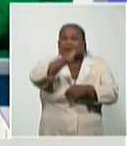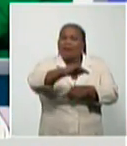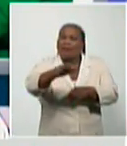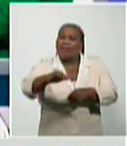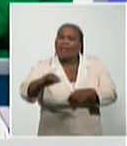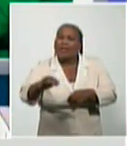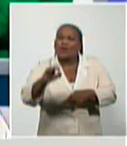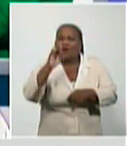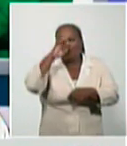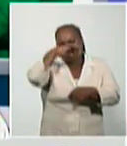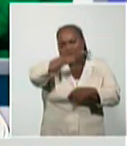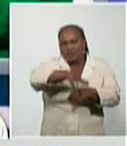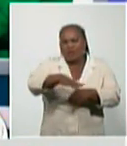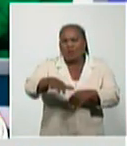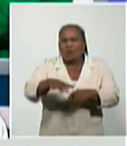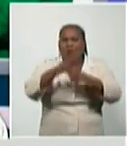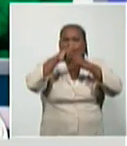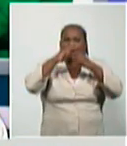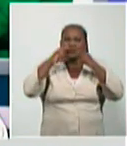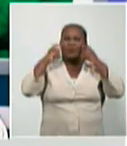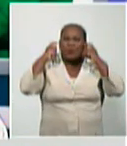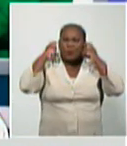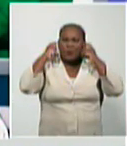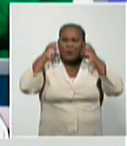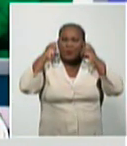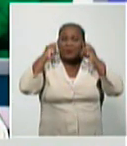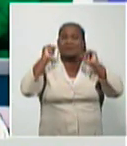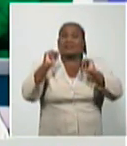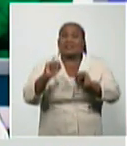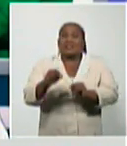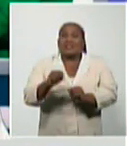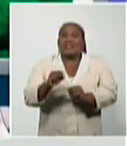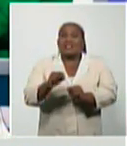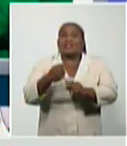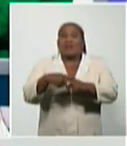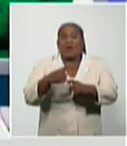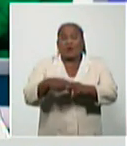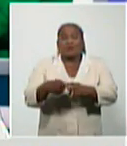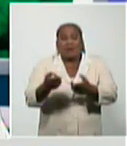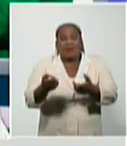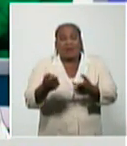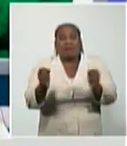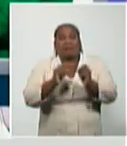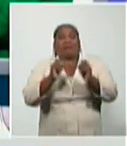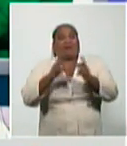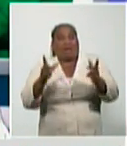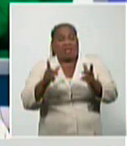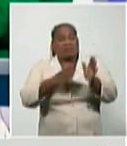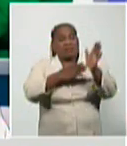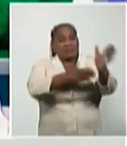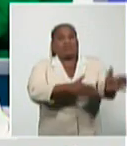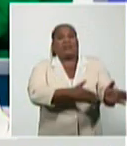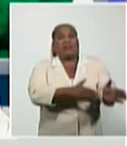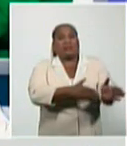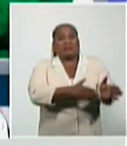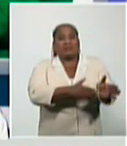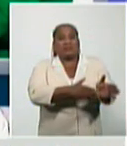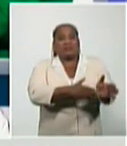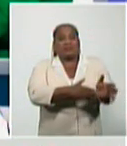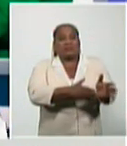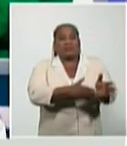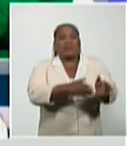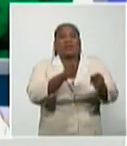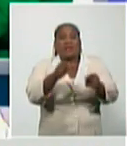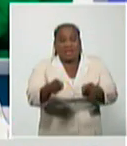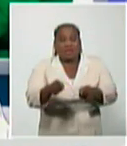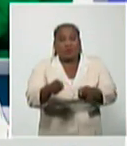infantil, con su nasobuco, que es una de las cosas que más llama la atención, la disciplina. Es verdad que eso va con los padres, con